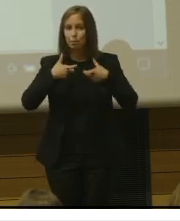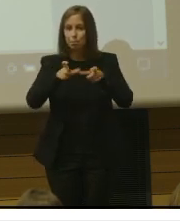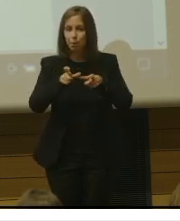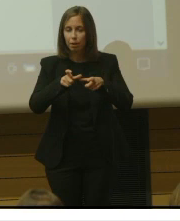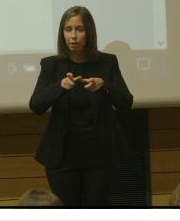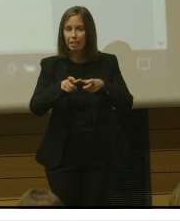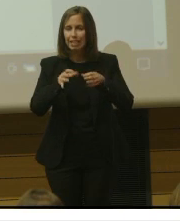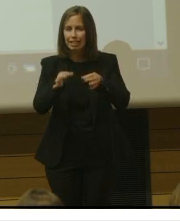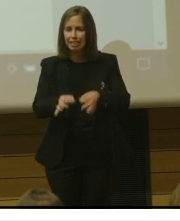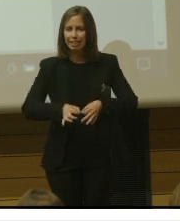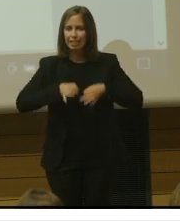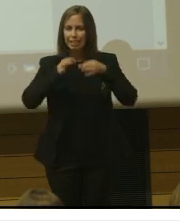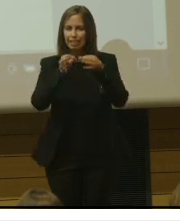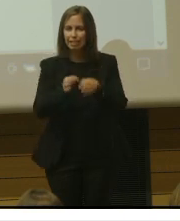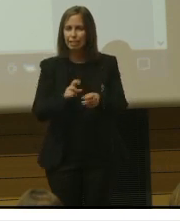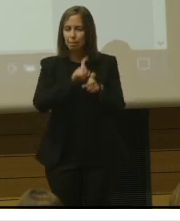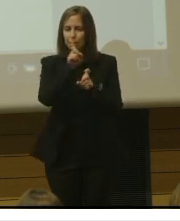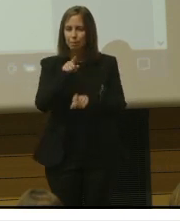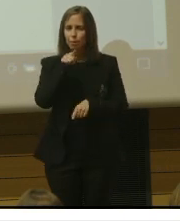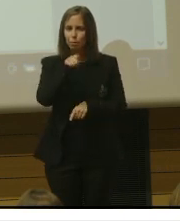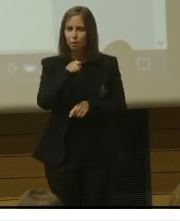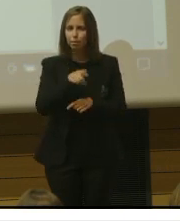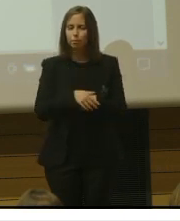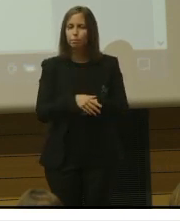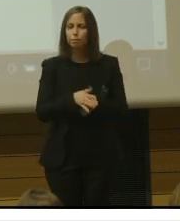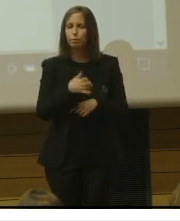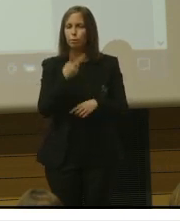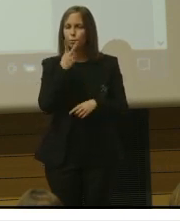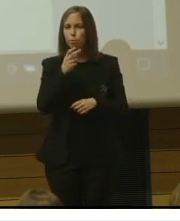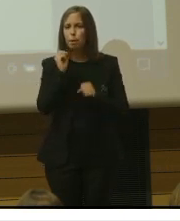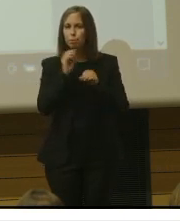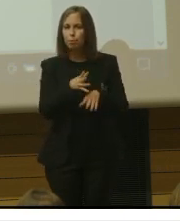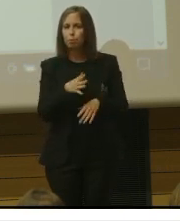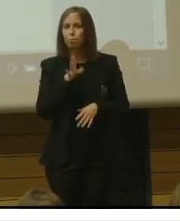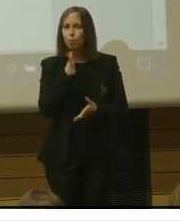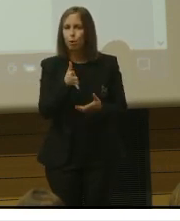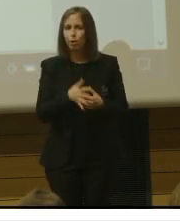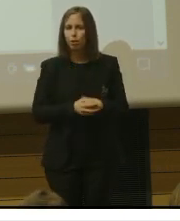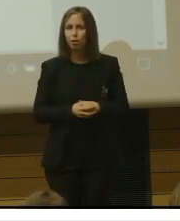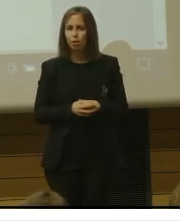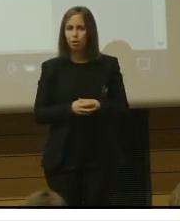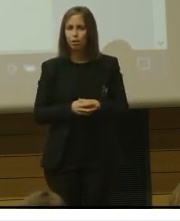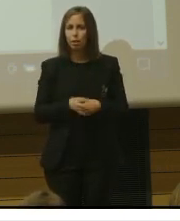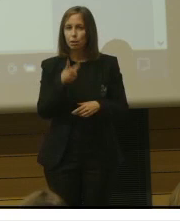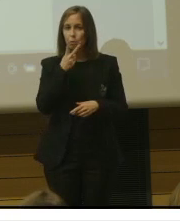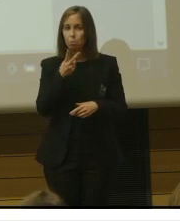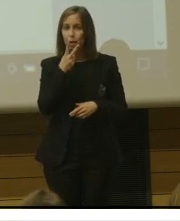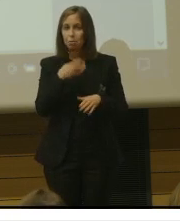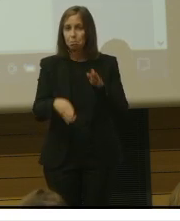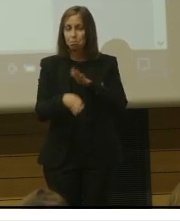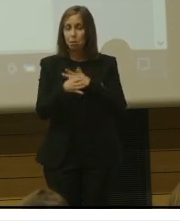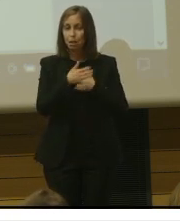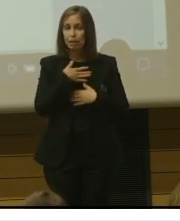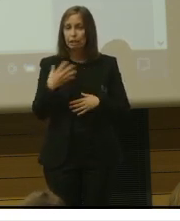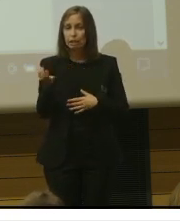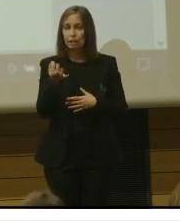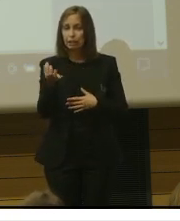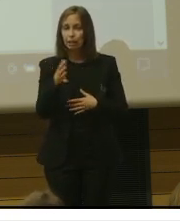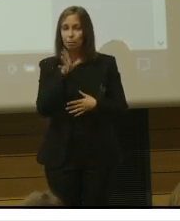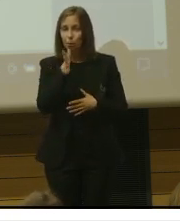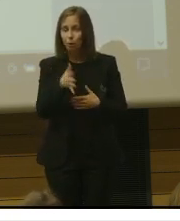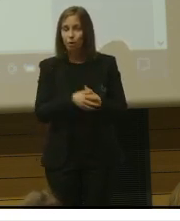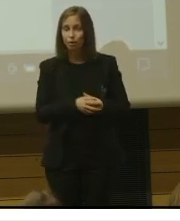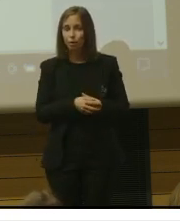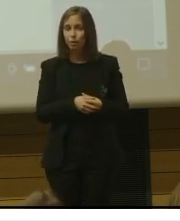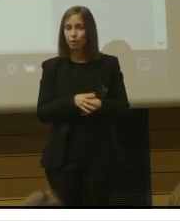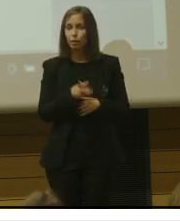trabajado, preguntamos ¿por qué quieres dejar de fumar, ¿no? También les preguntamos por qué quieren seguir fumando, ¿no? Pero lo que nos interesa en ese balance decisional es por